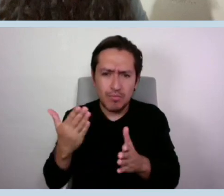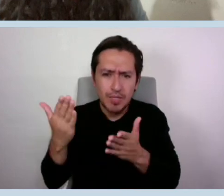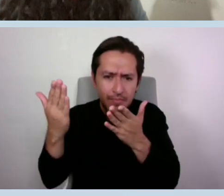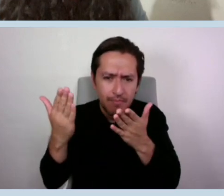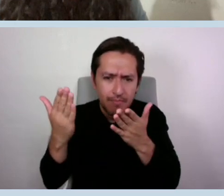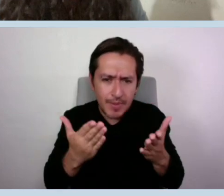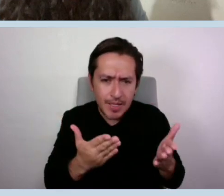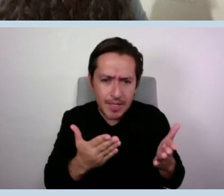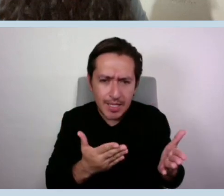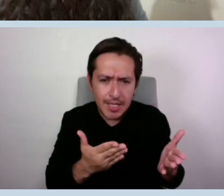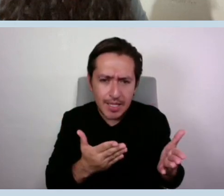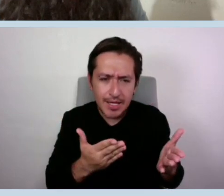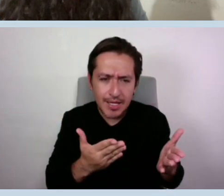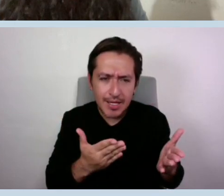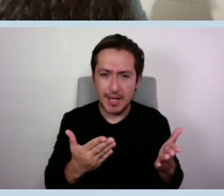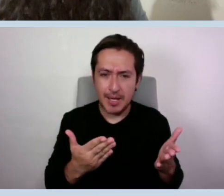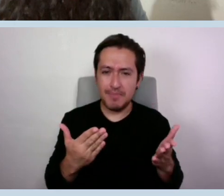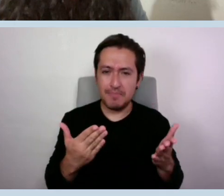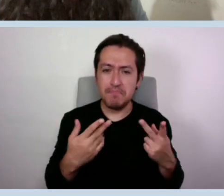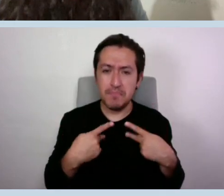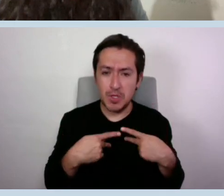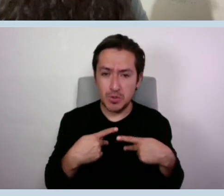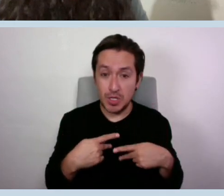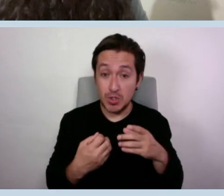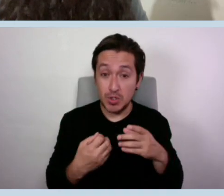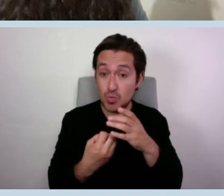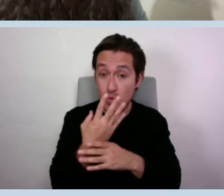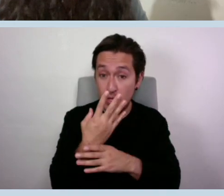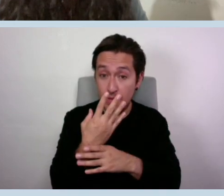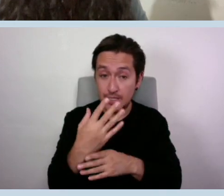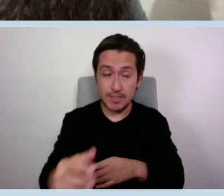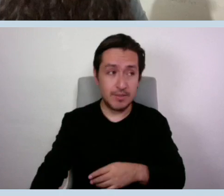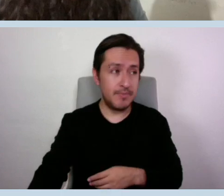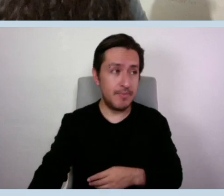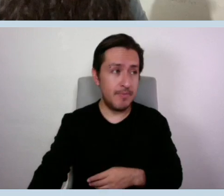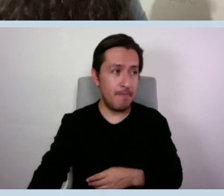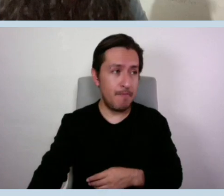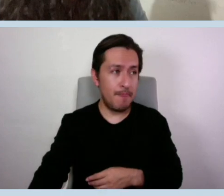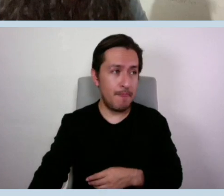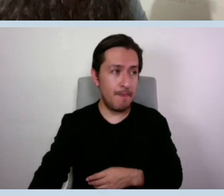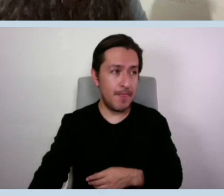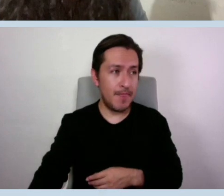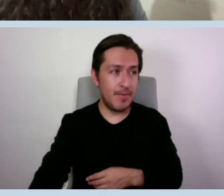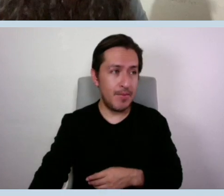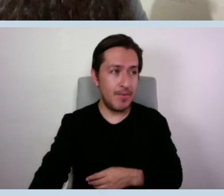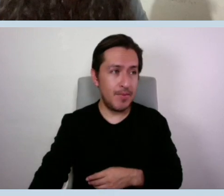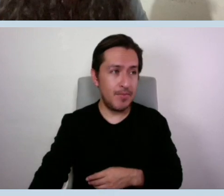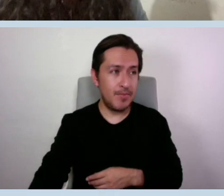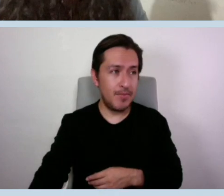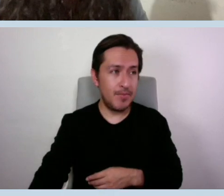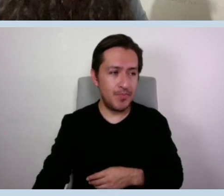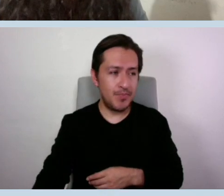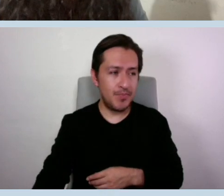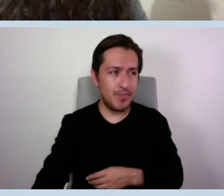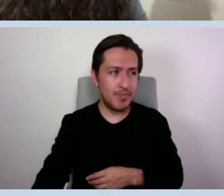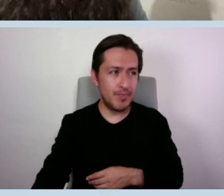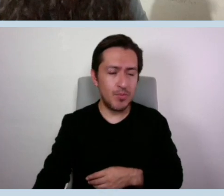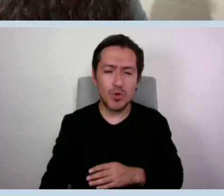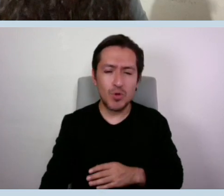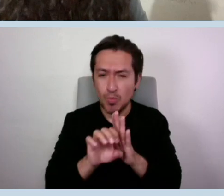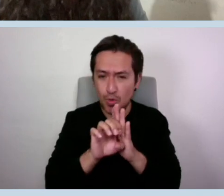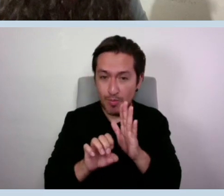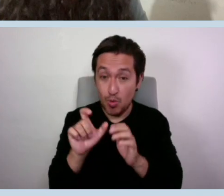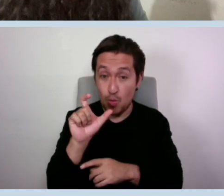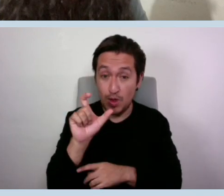son este generosas con nosotras porque cuando Isa llegó